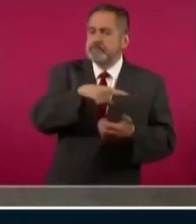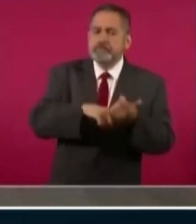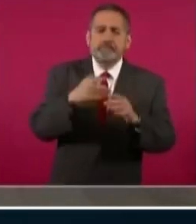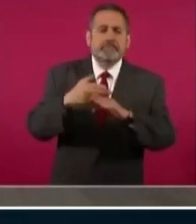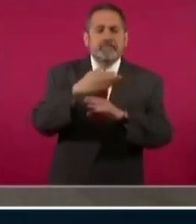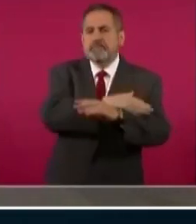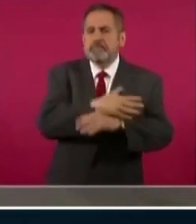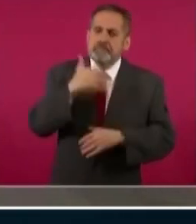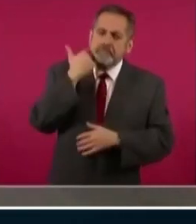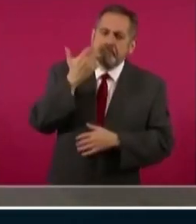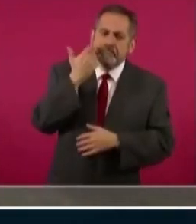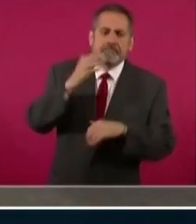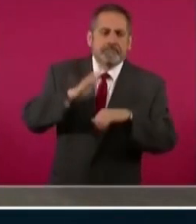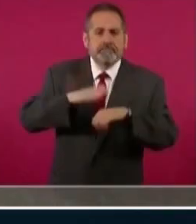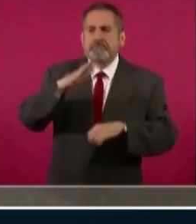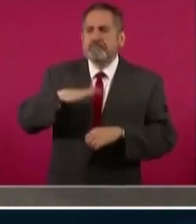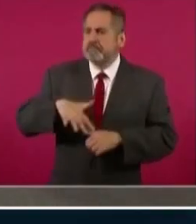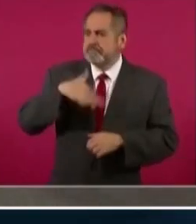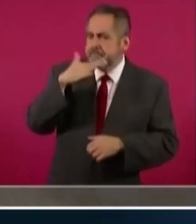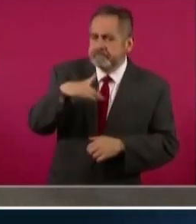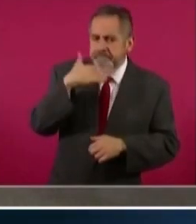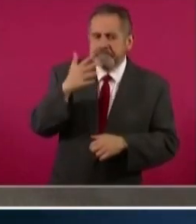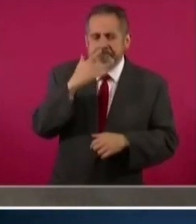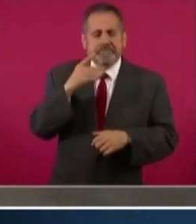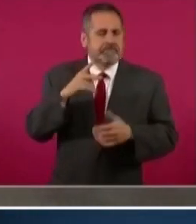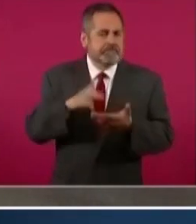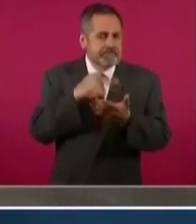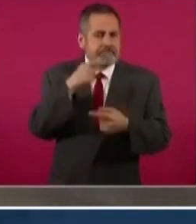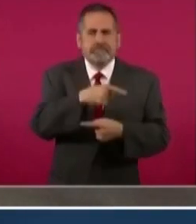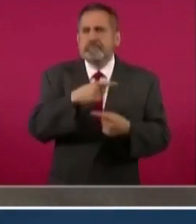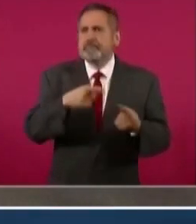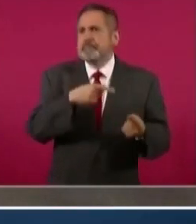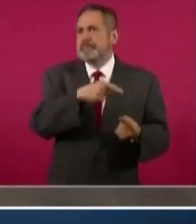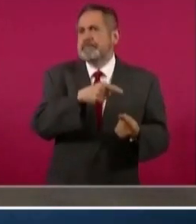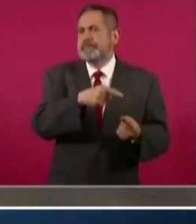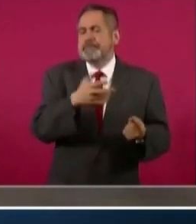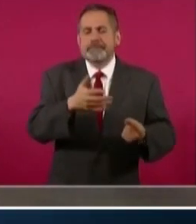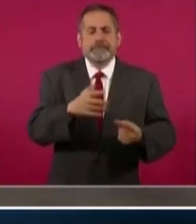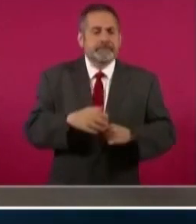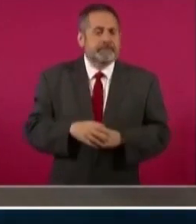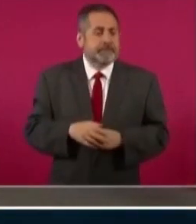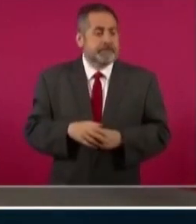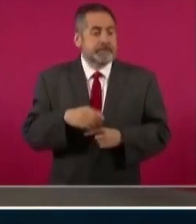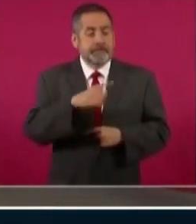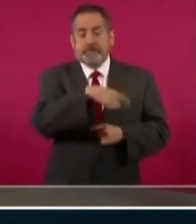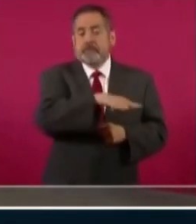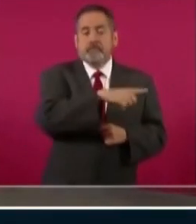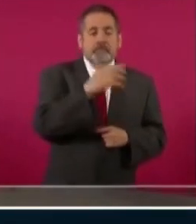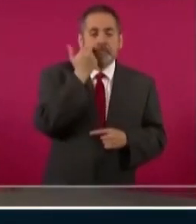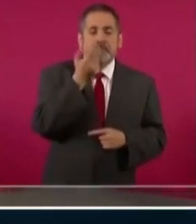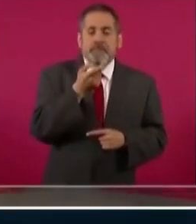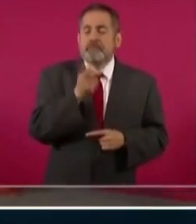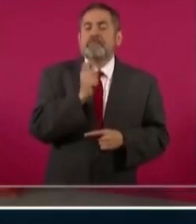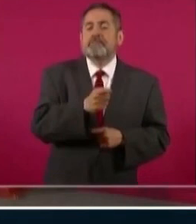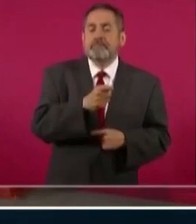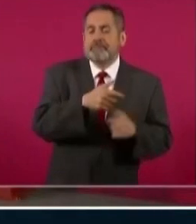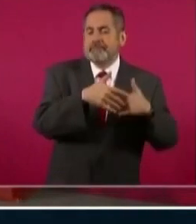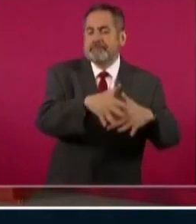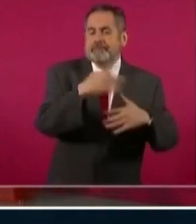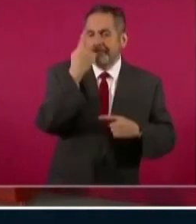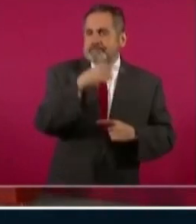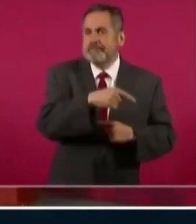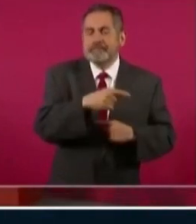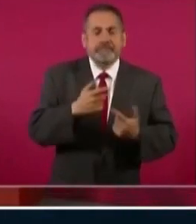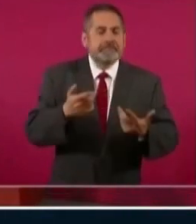país, que esto fortalece su imagen dentro del electorado, sin